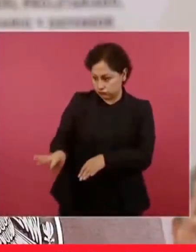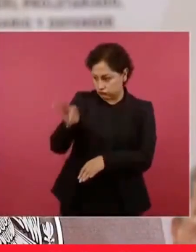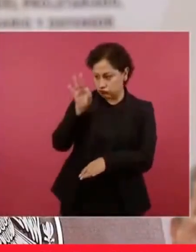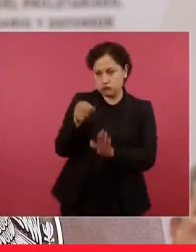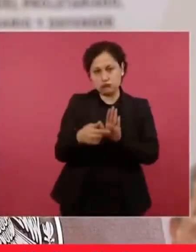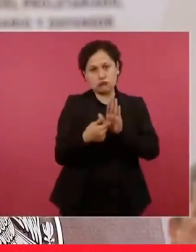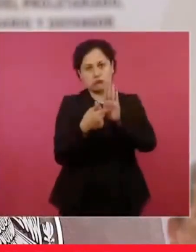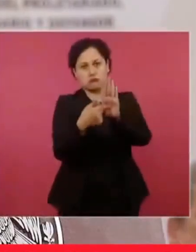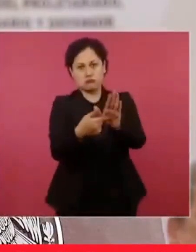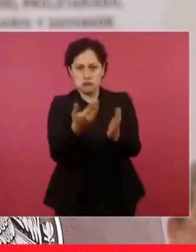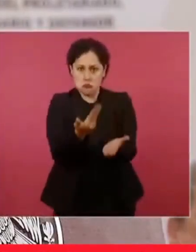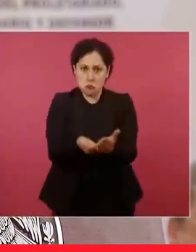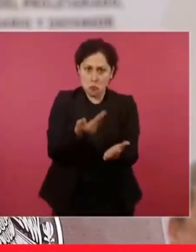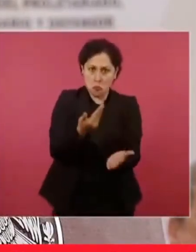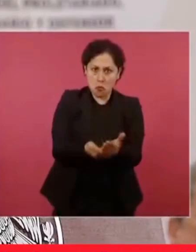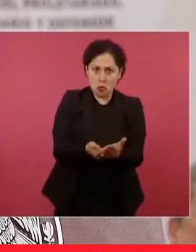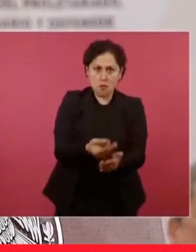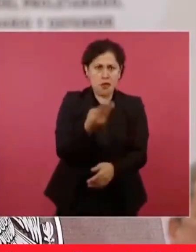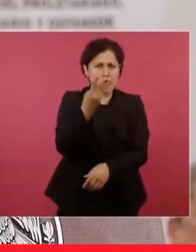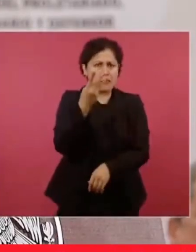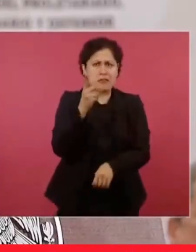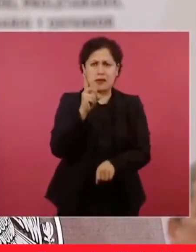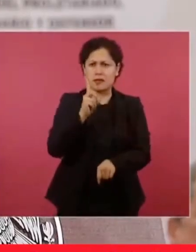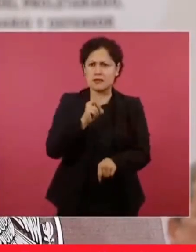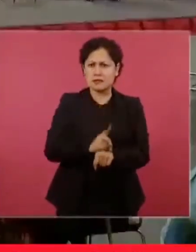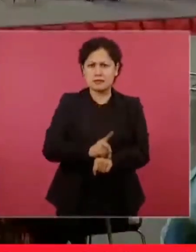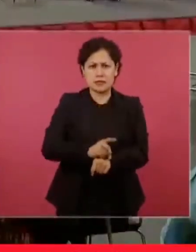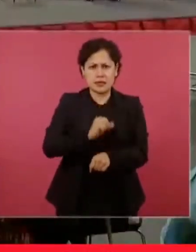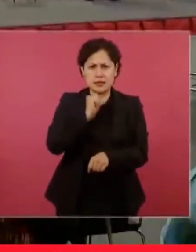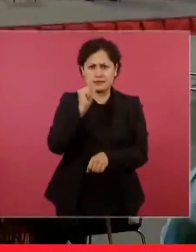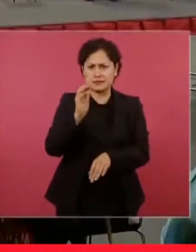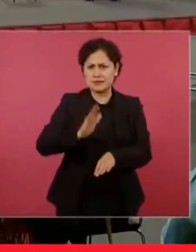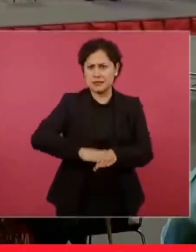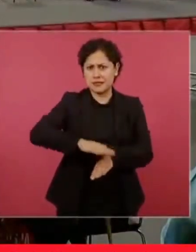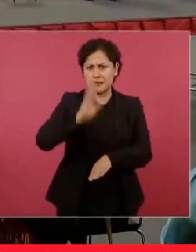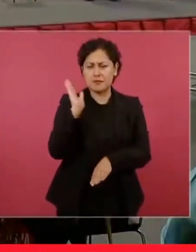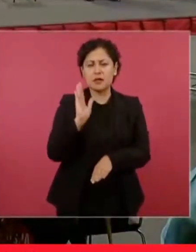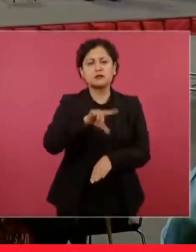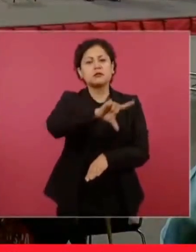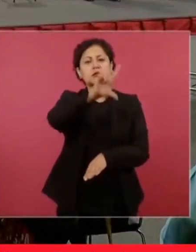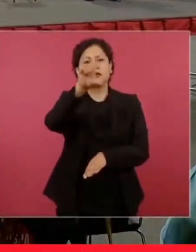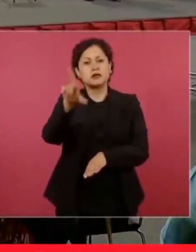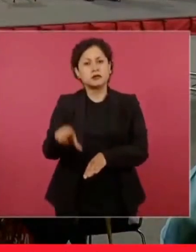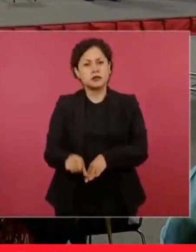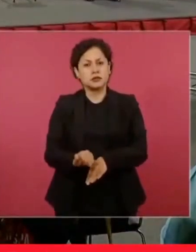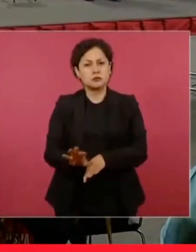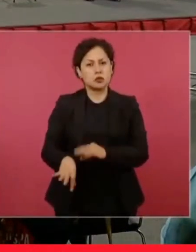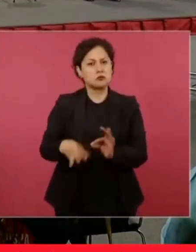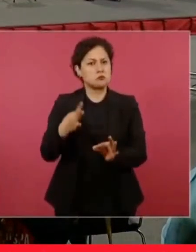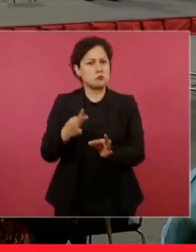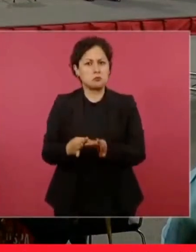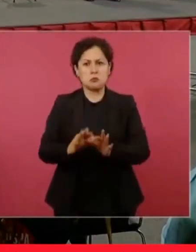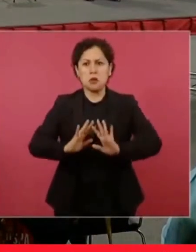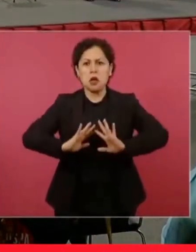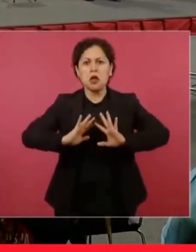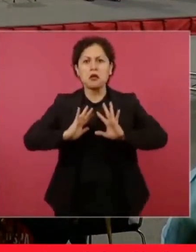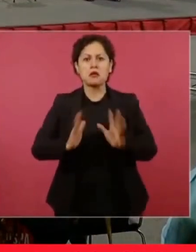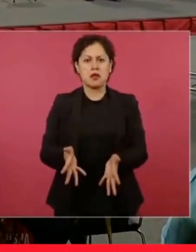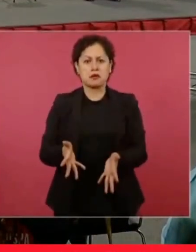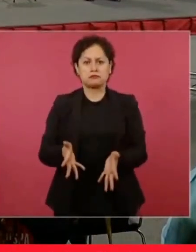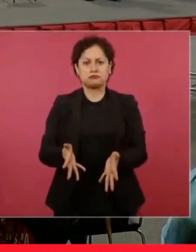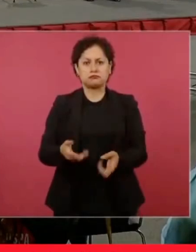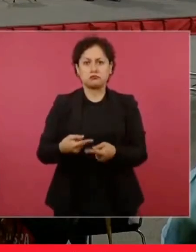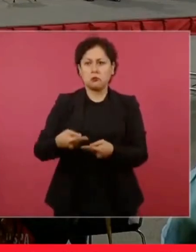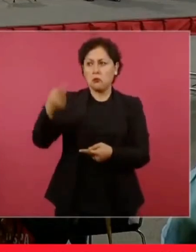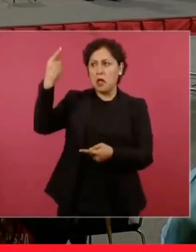3 días, ¿verdad?, y se recuperó inmediatamente y ya estamos con toda la seguridad con la que ha venido